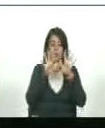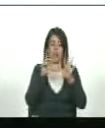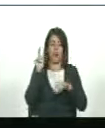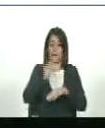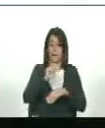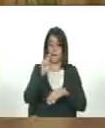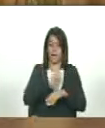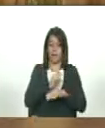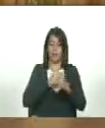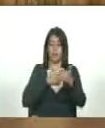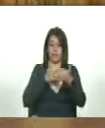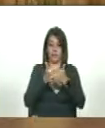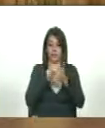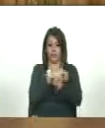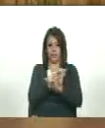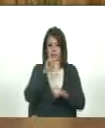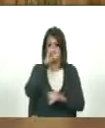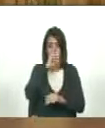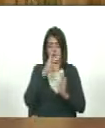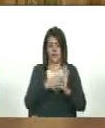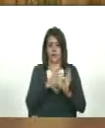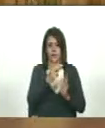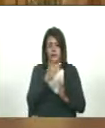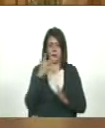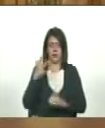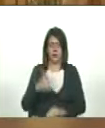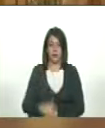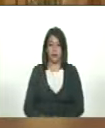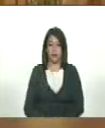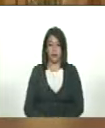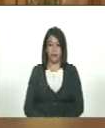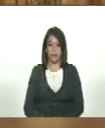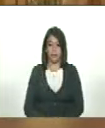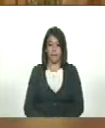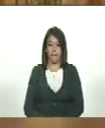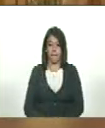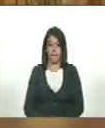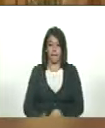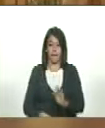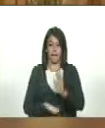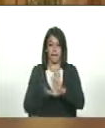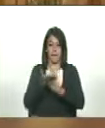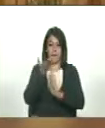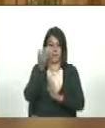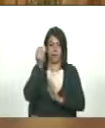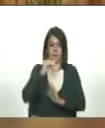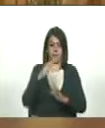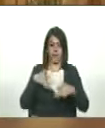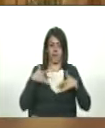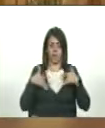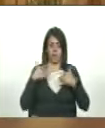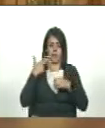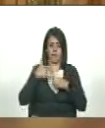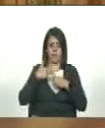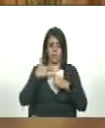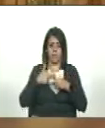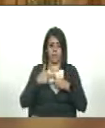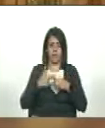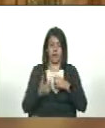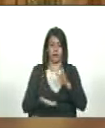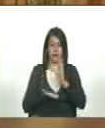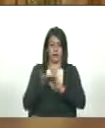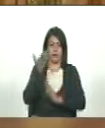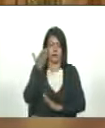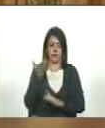10 meses una vez que culmine el año 2023. Donde ha crecido la actividad petrolera, donde